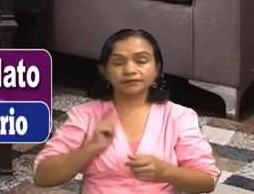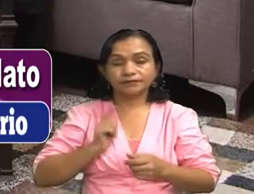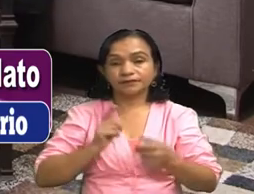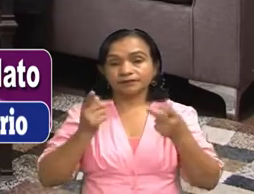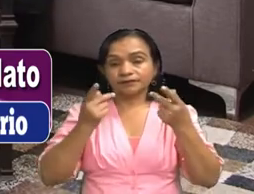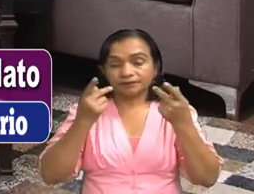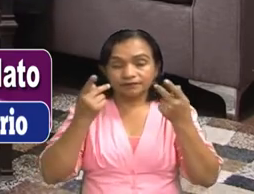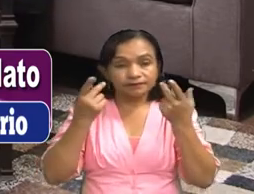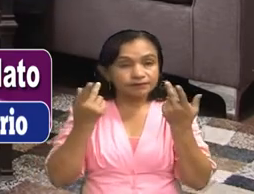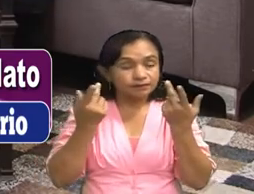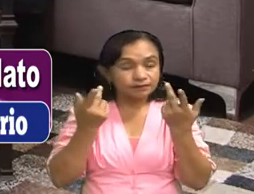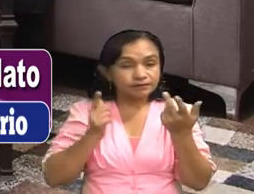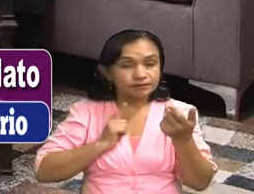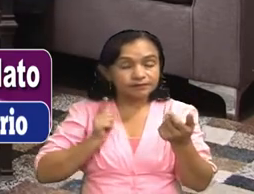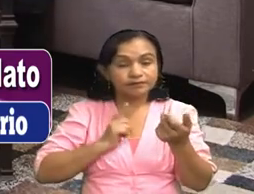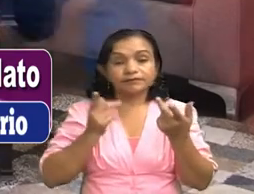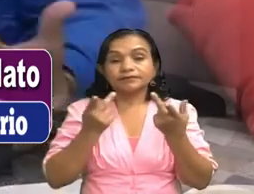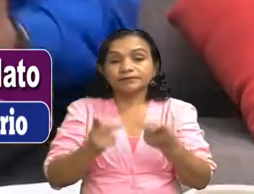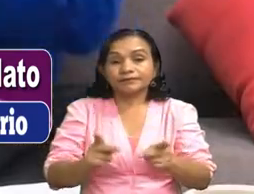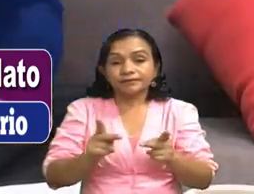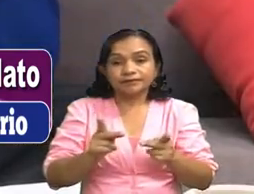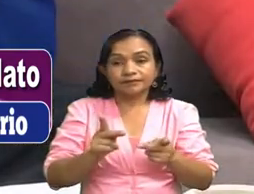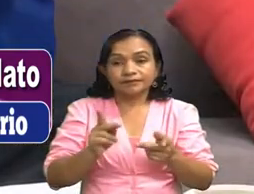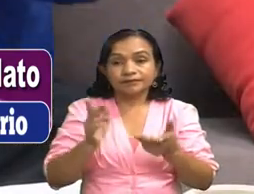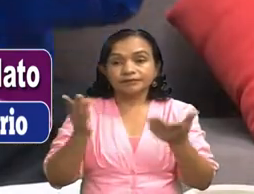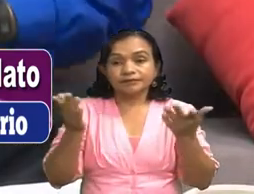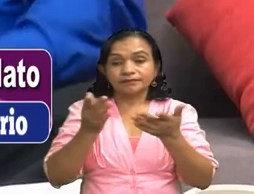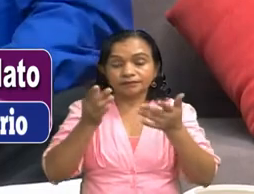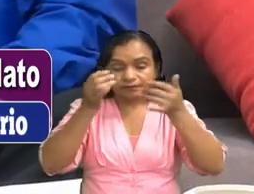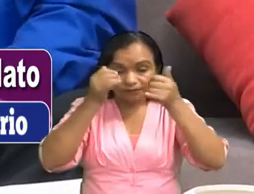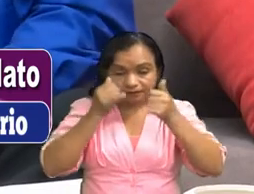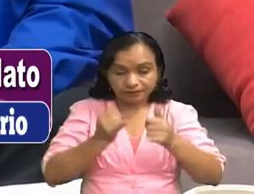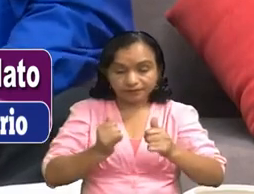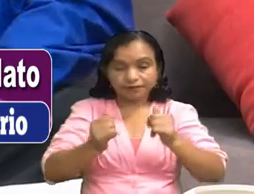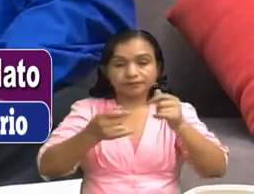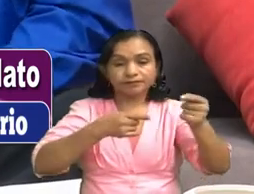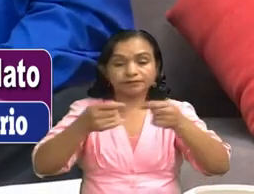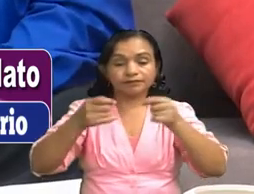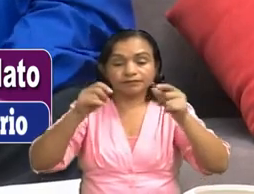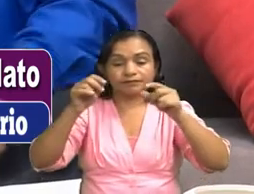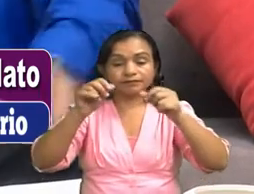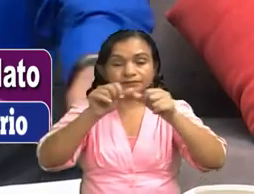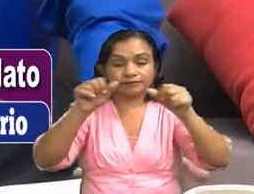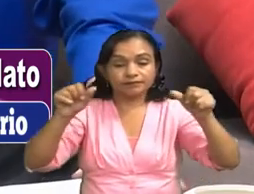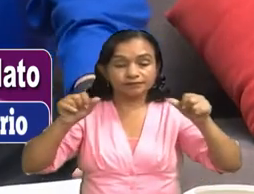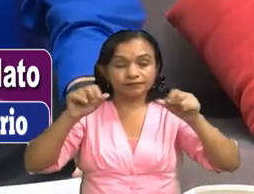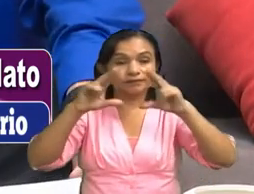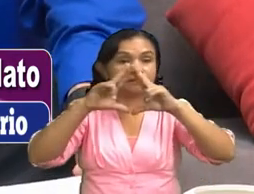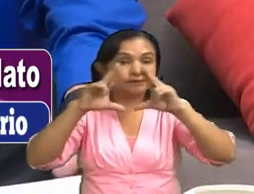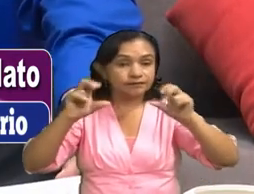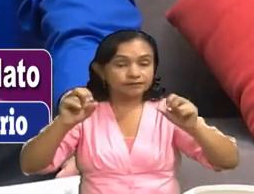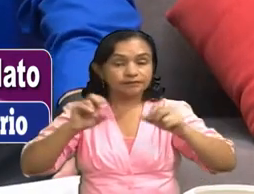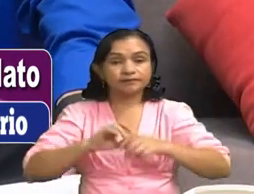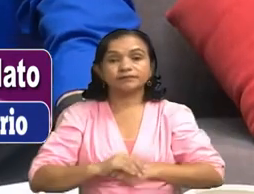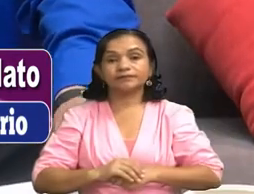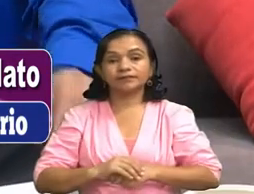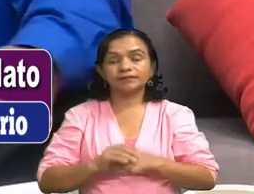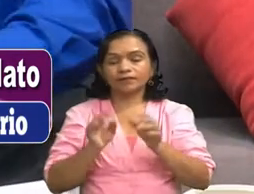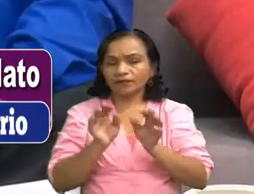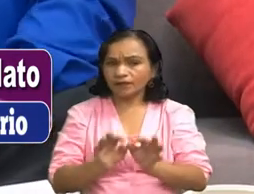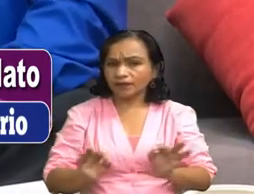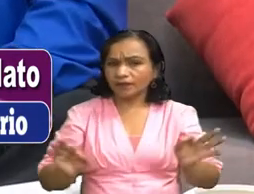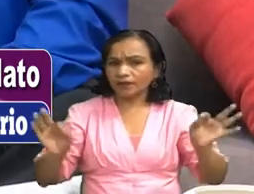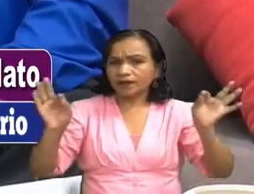Sí, diga. La trazabilidad bovina del país. un reto bastante importante, ¿no?